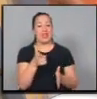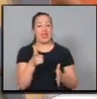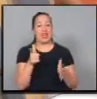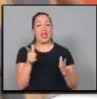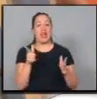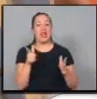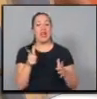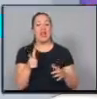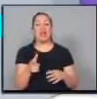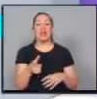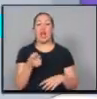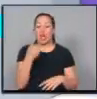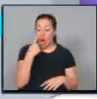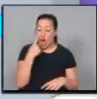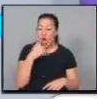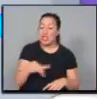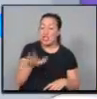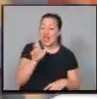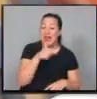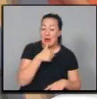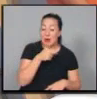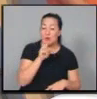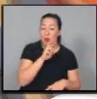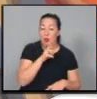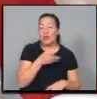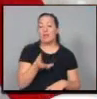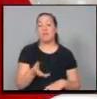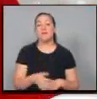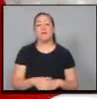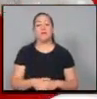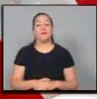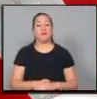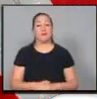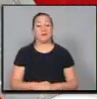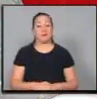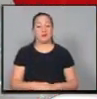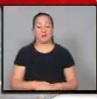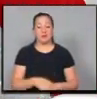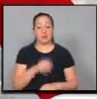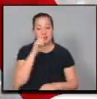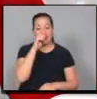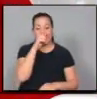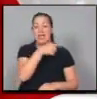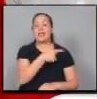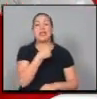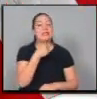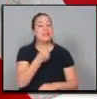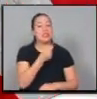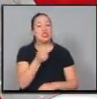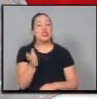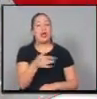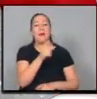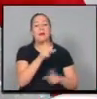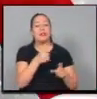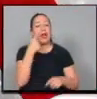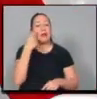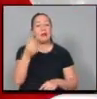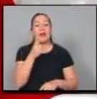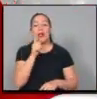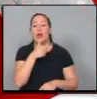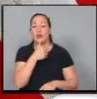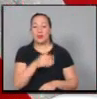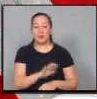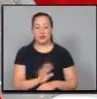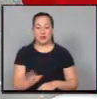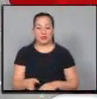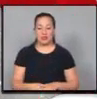para que la lleve a conocer. Claro. Sí, puede ser. Ella todo lo quiere llevar a Lanús. Si no pasan por Lanús... Olvidate. Es más, quiere